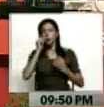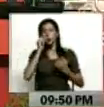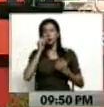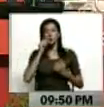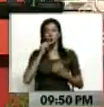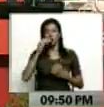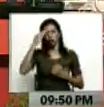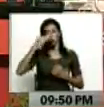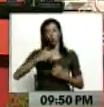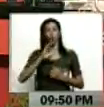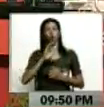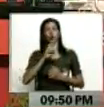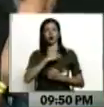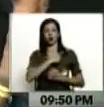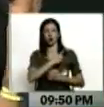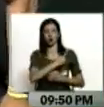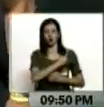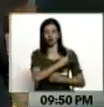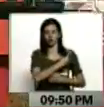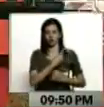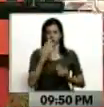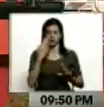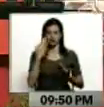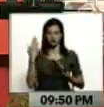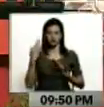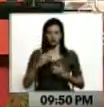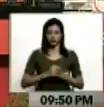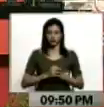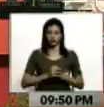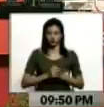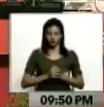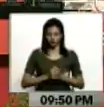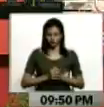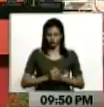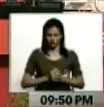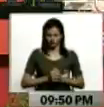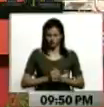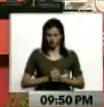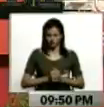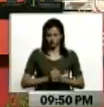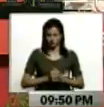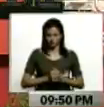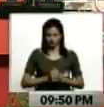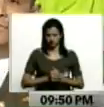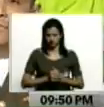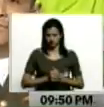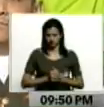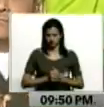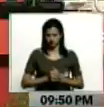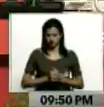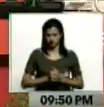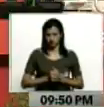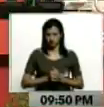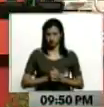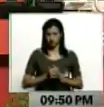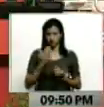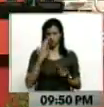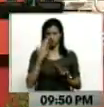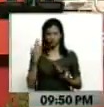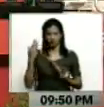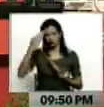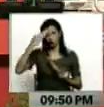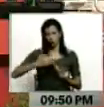Leal Pacheco Coronel Jorge el mantilla Mijares el coronel Alex evencio